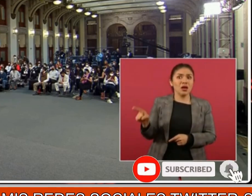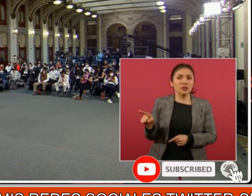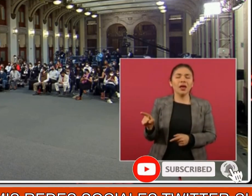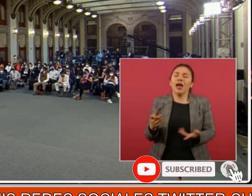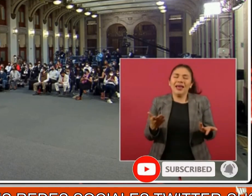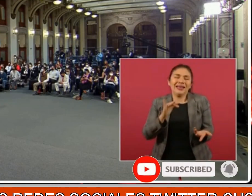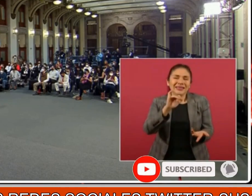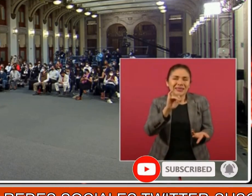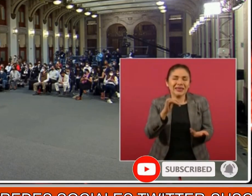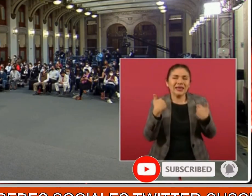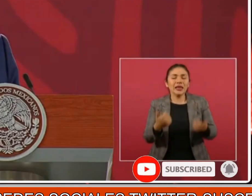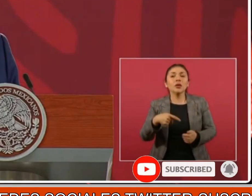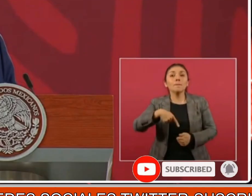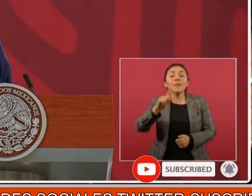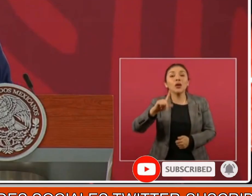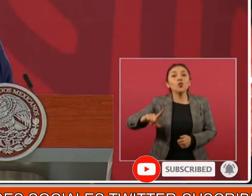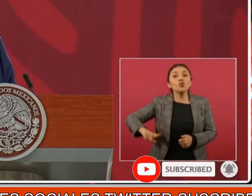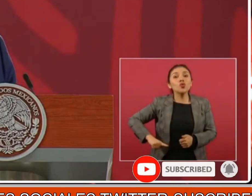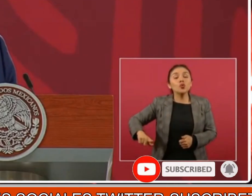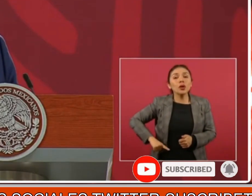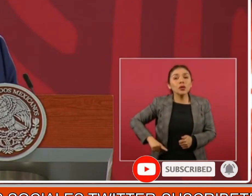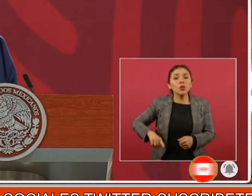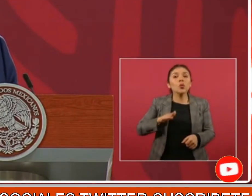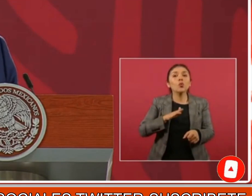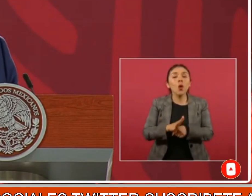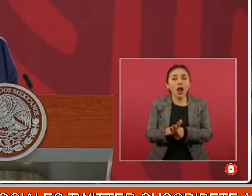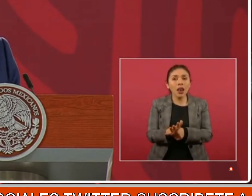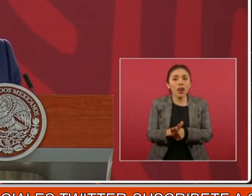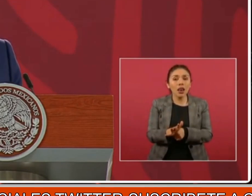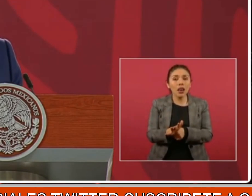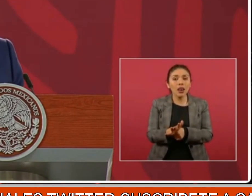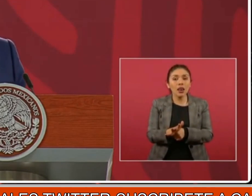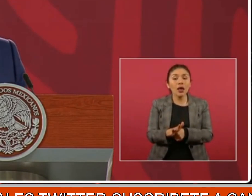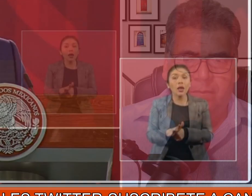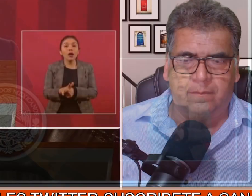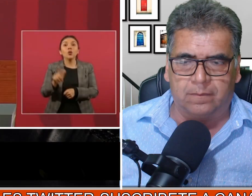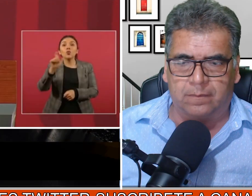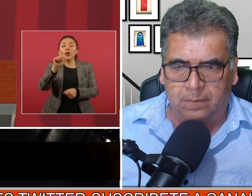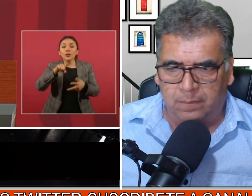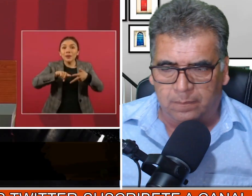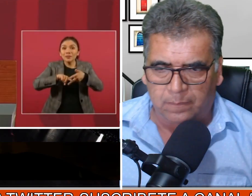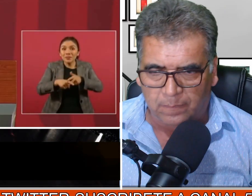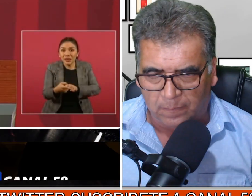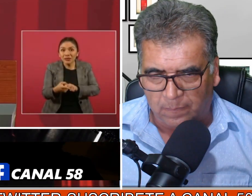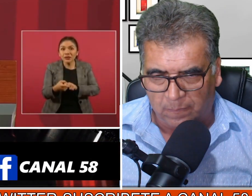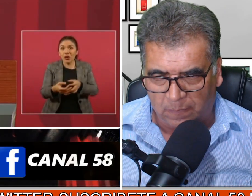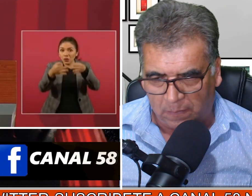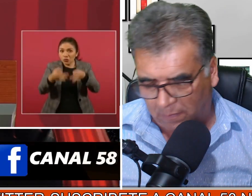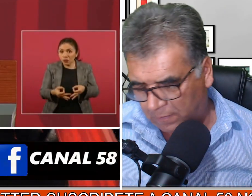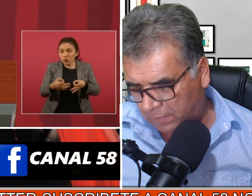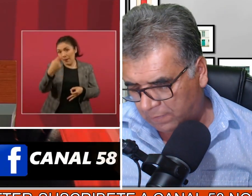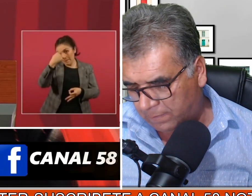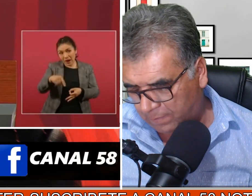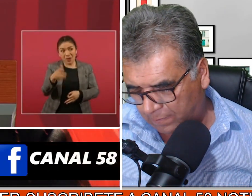Pero el gobierno, el gobierno empieza a